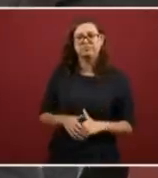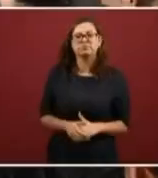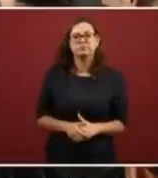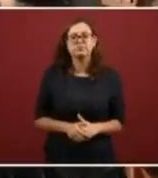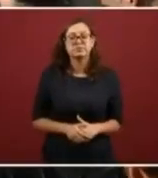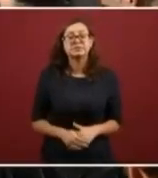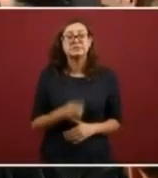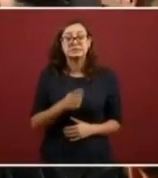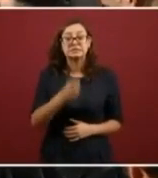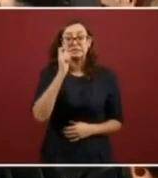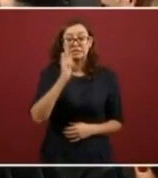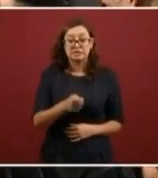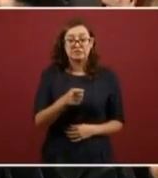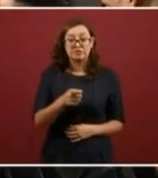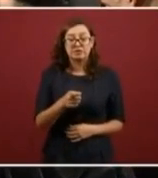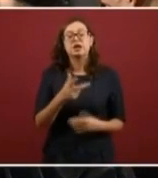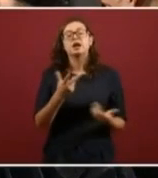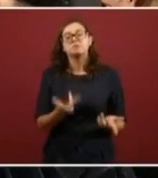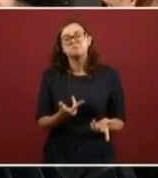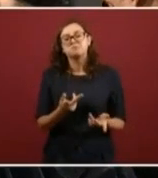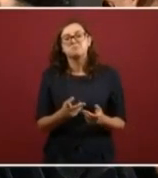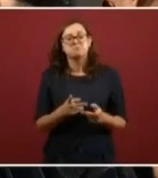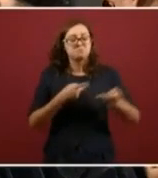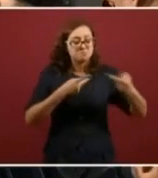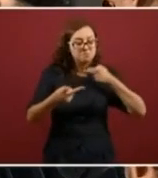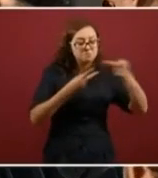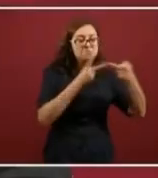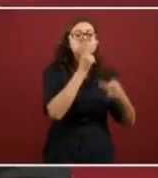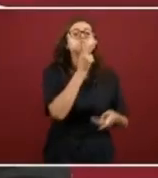bien en el plan petrolero,